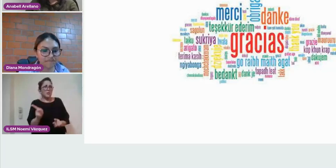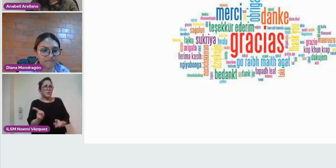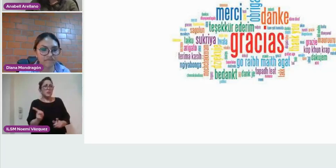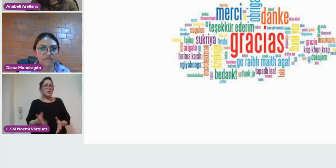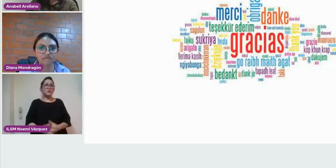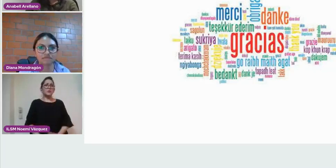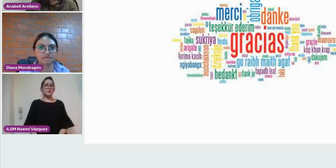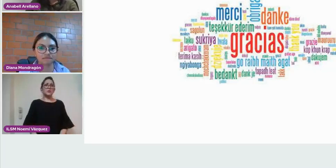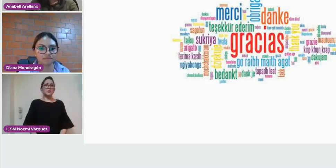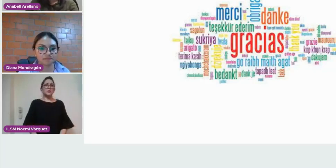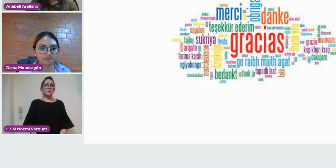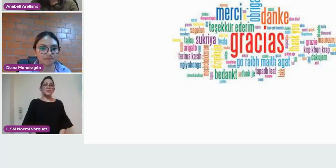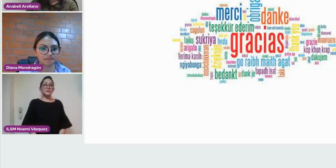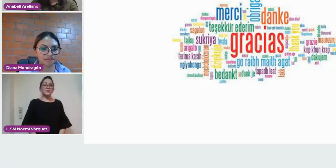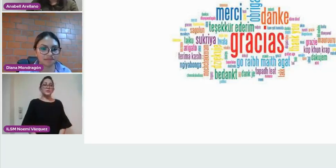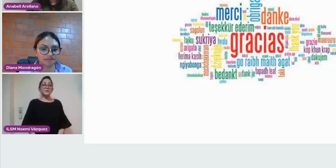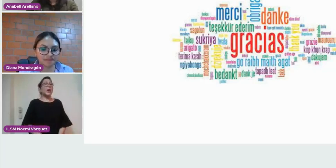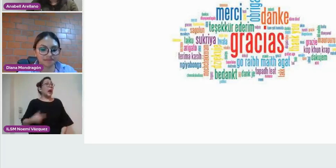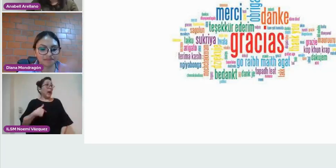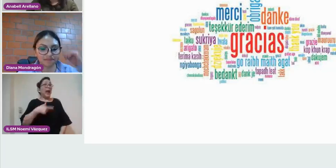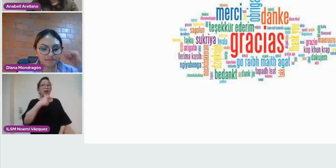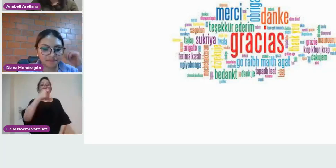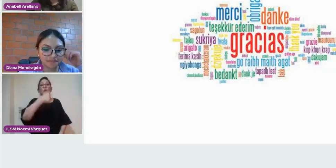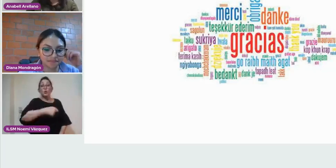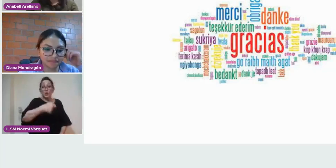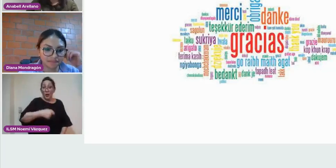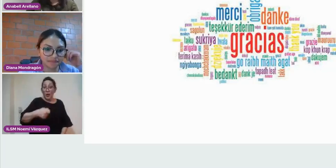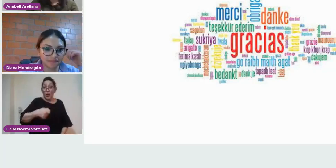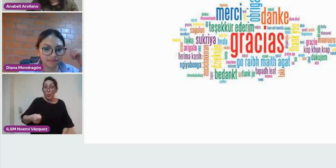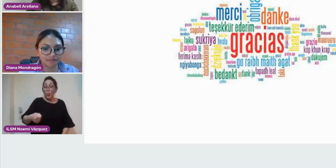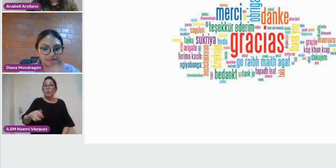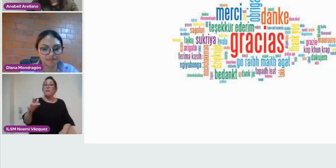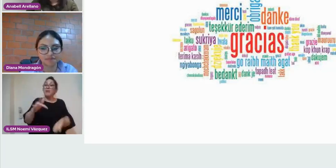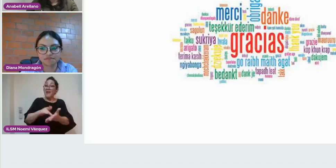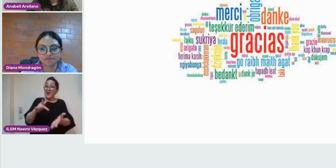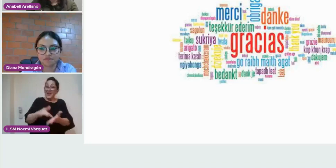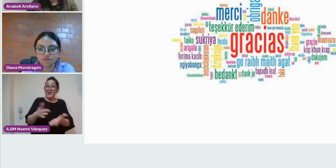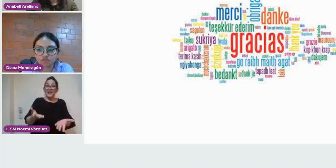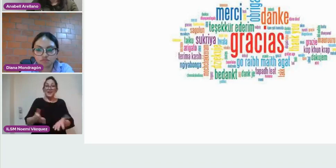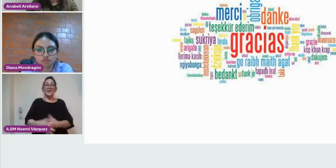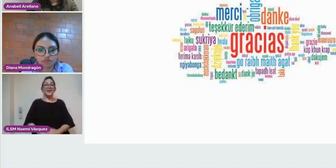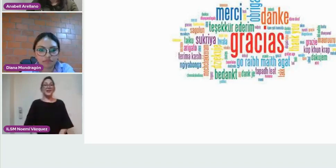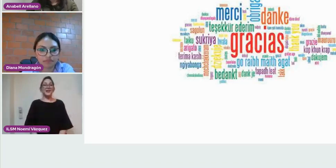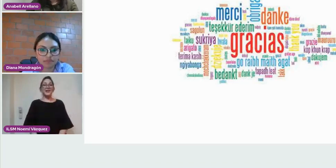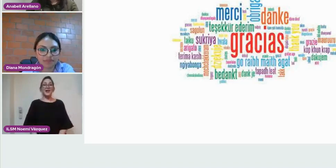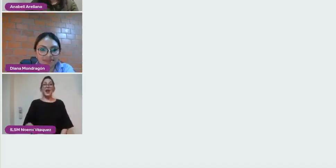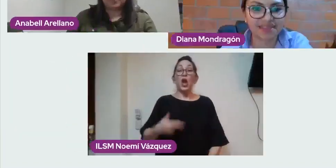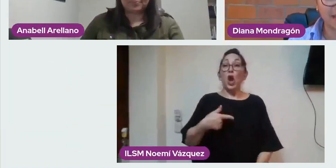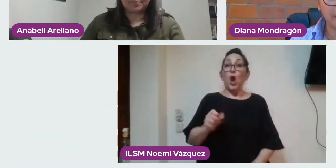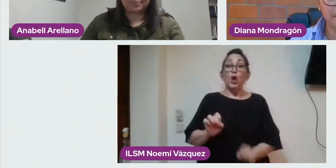Pues dejen más que nada saludo, agradecimiento. Voy a dejar de compartir.